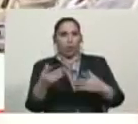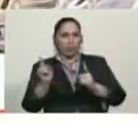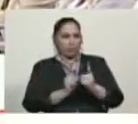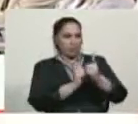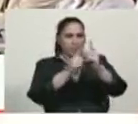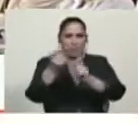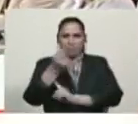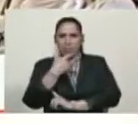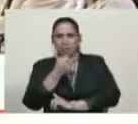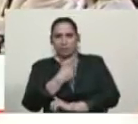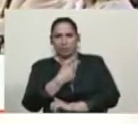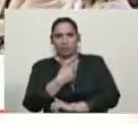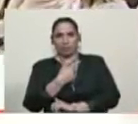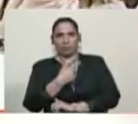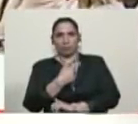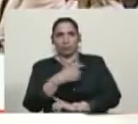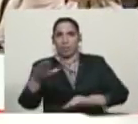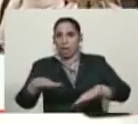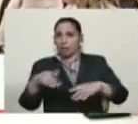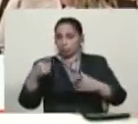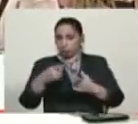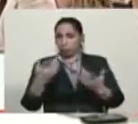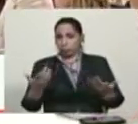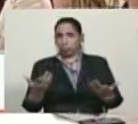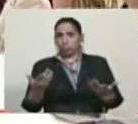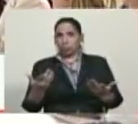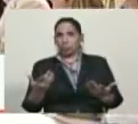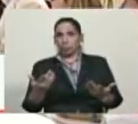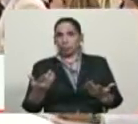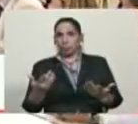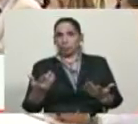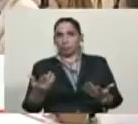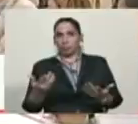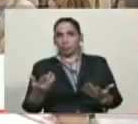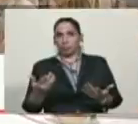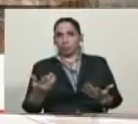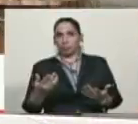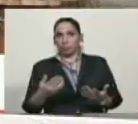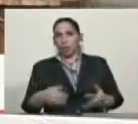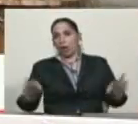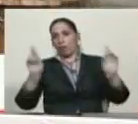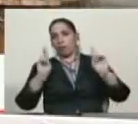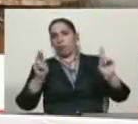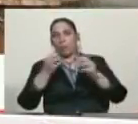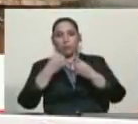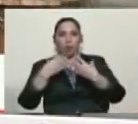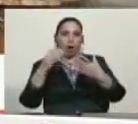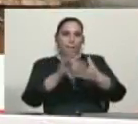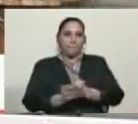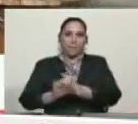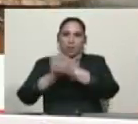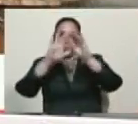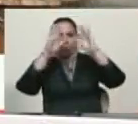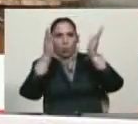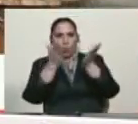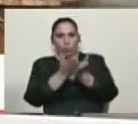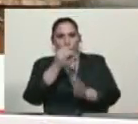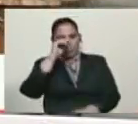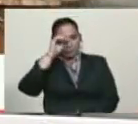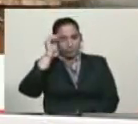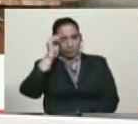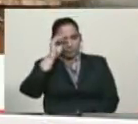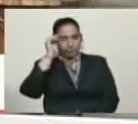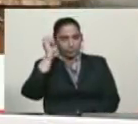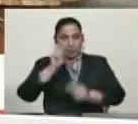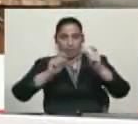las medicinas así que bueno afortunadamente tenemos buenos amigos en el mundo hay